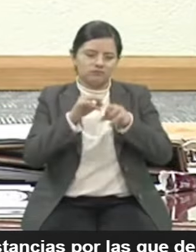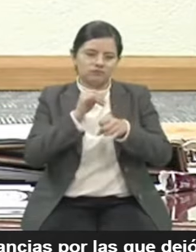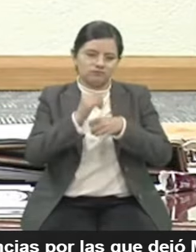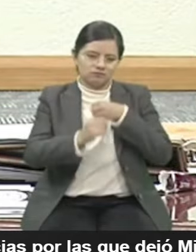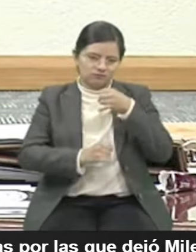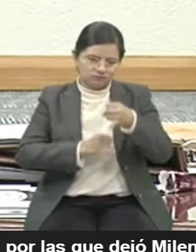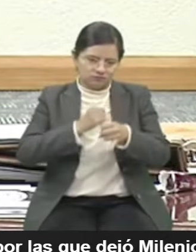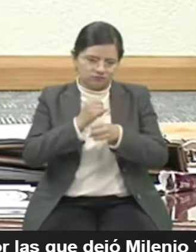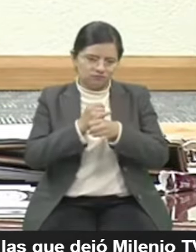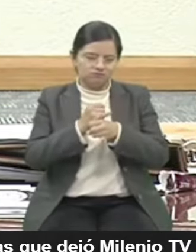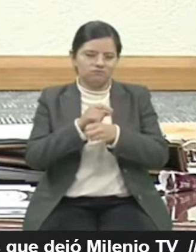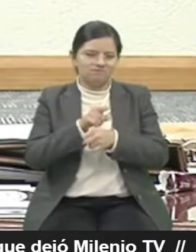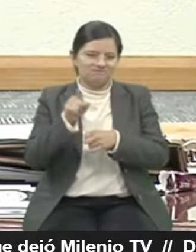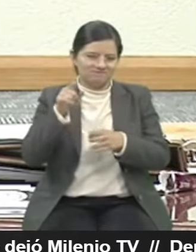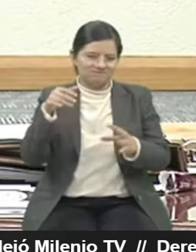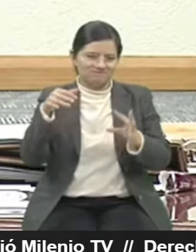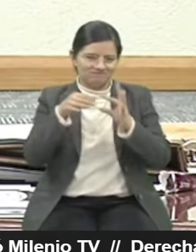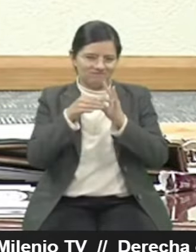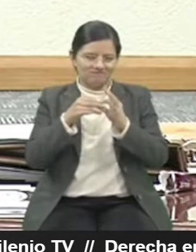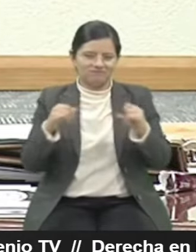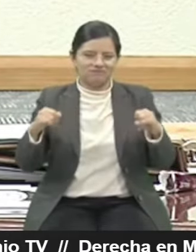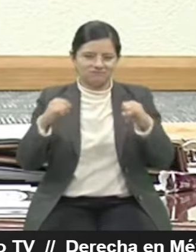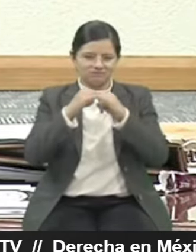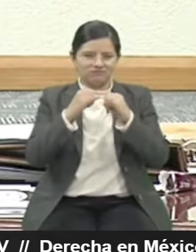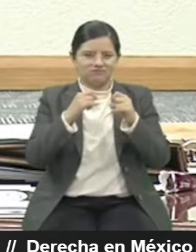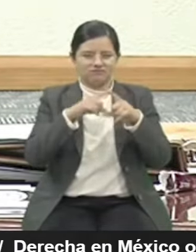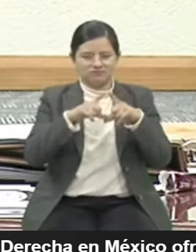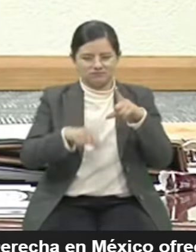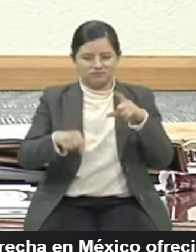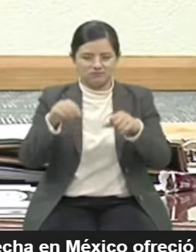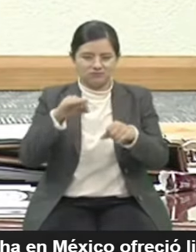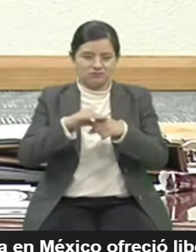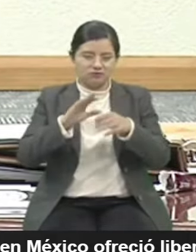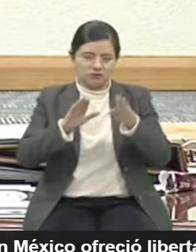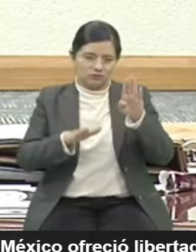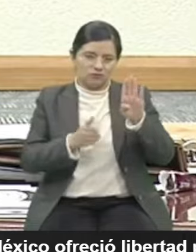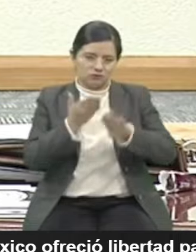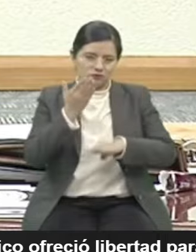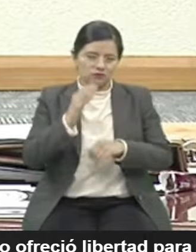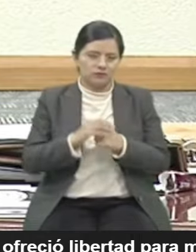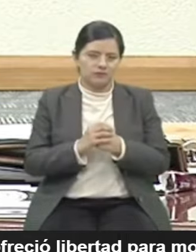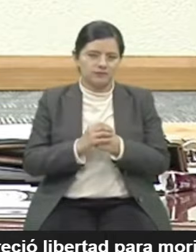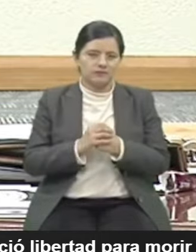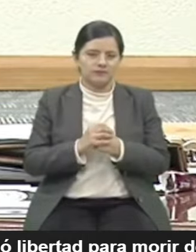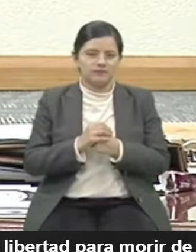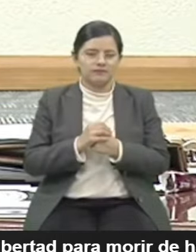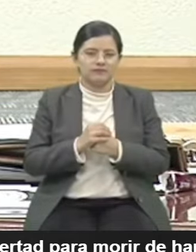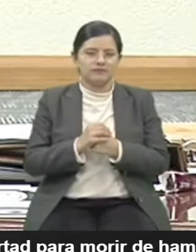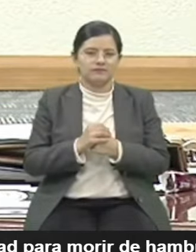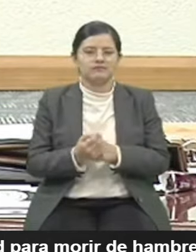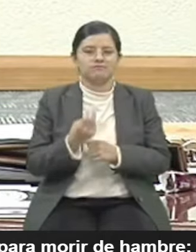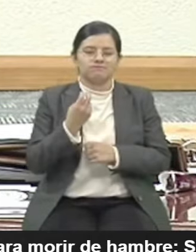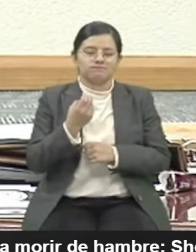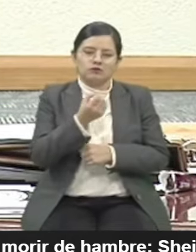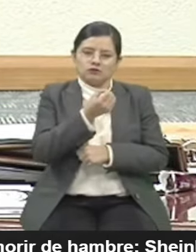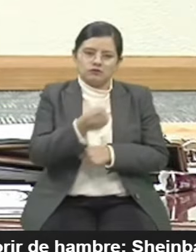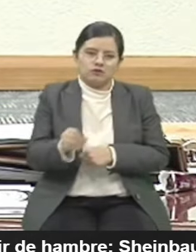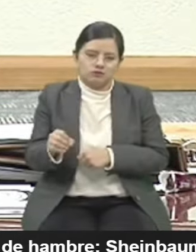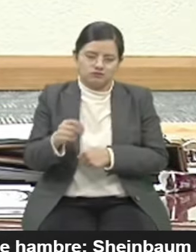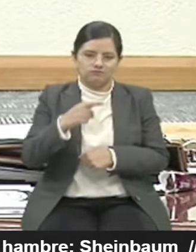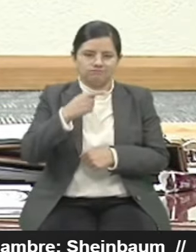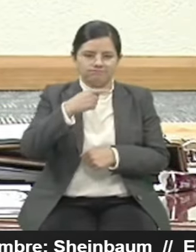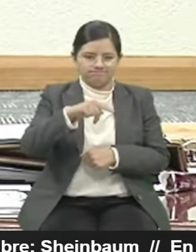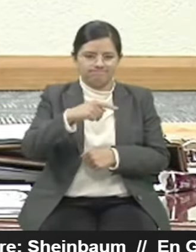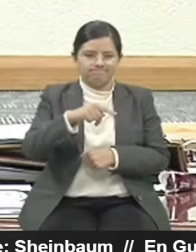internacional que mantiene el Instituto Nacional electoral en el mundo eh Y que esta parte es una obligación